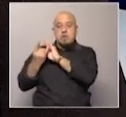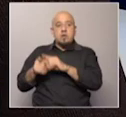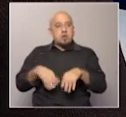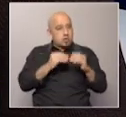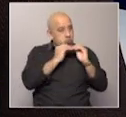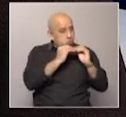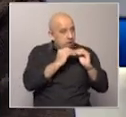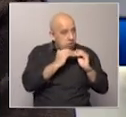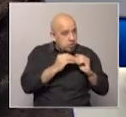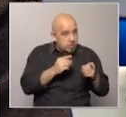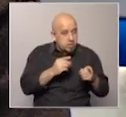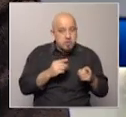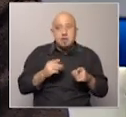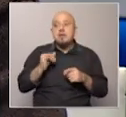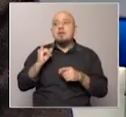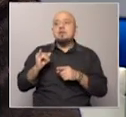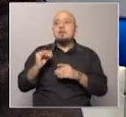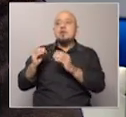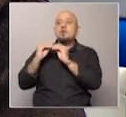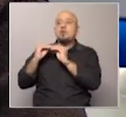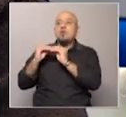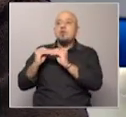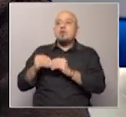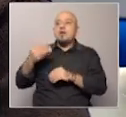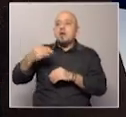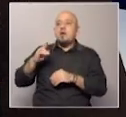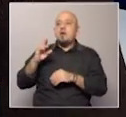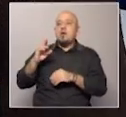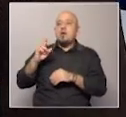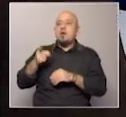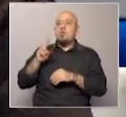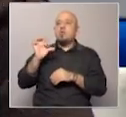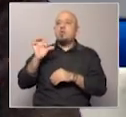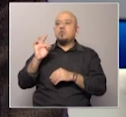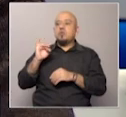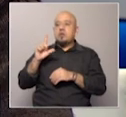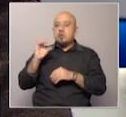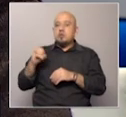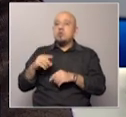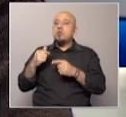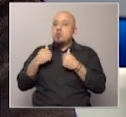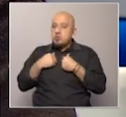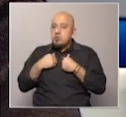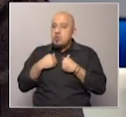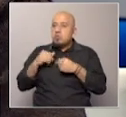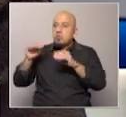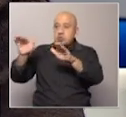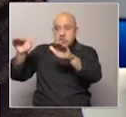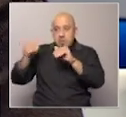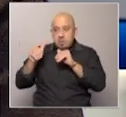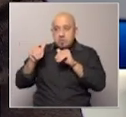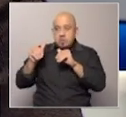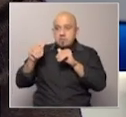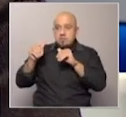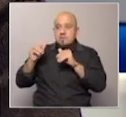no consultaron a justicia de augures y entonces nosotros también cuando invitamos a la gente a presentar